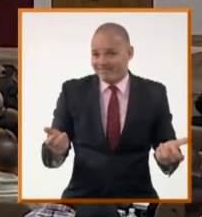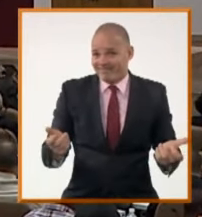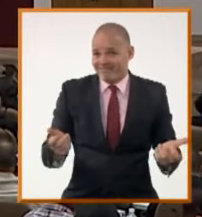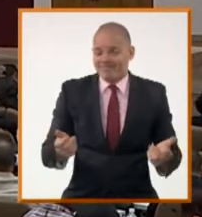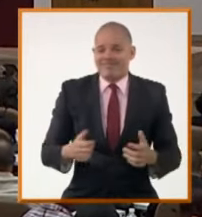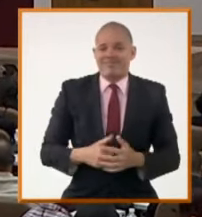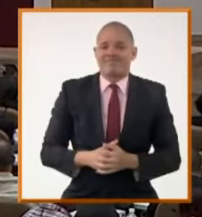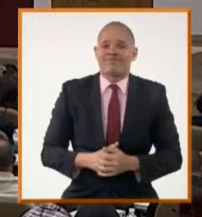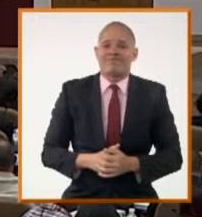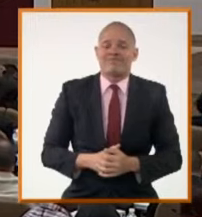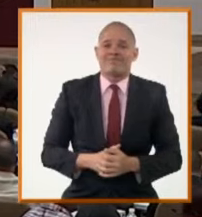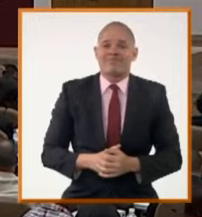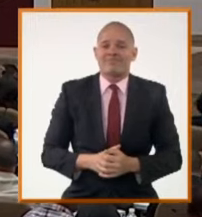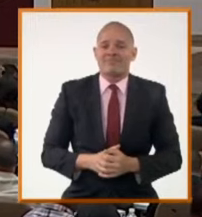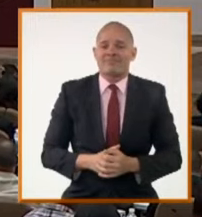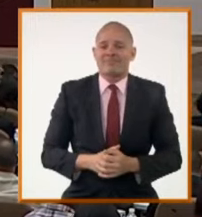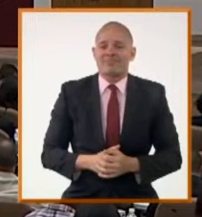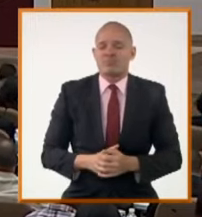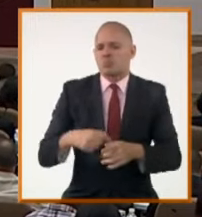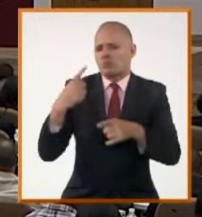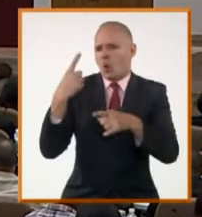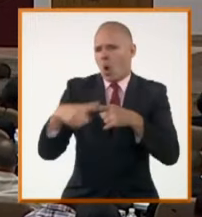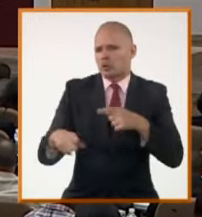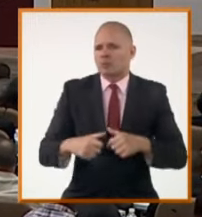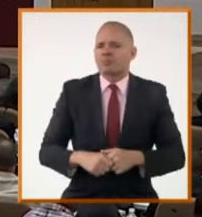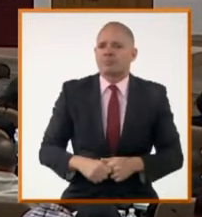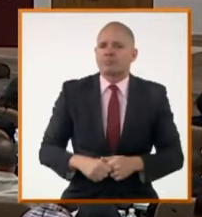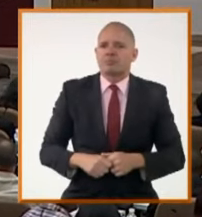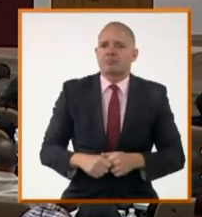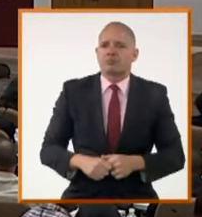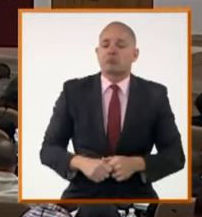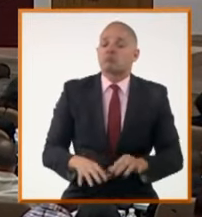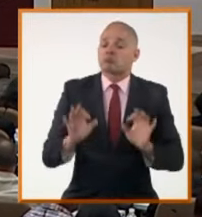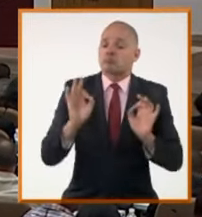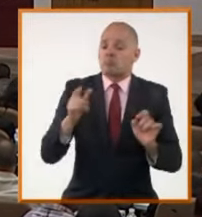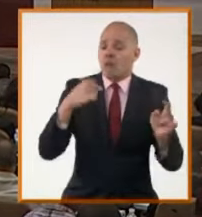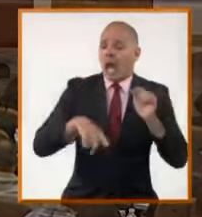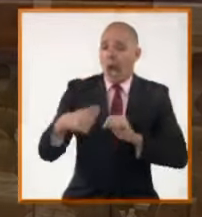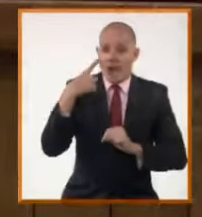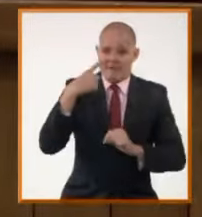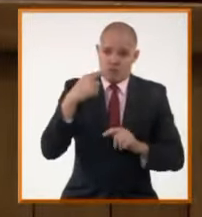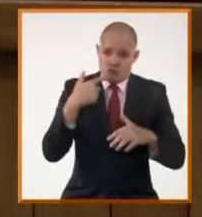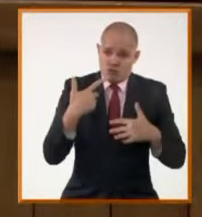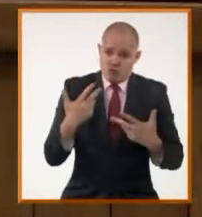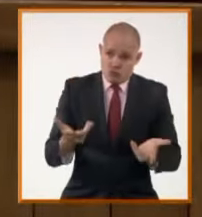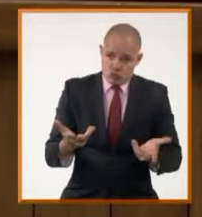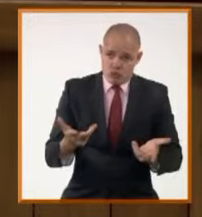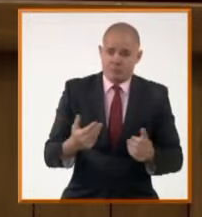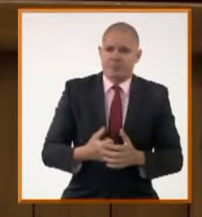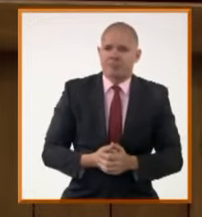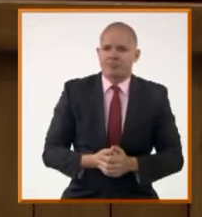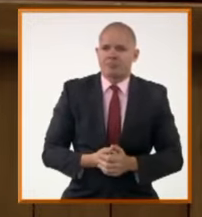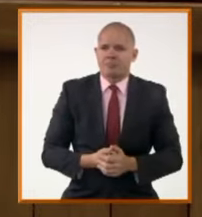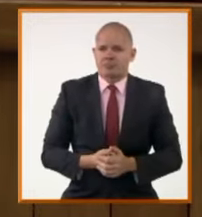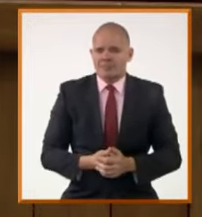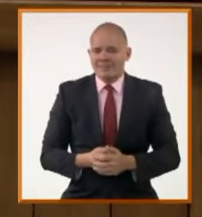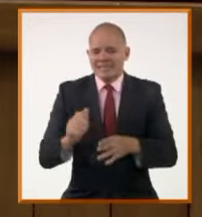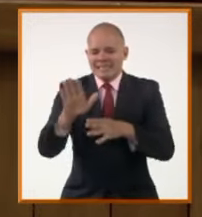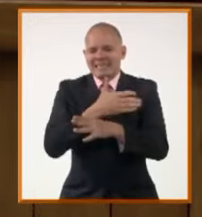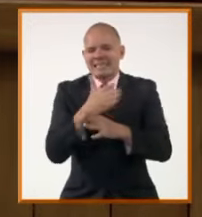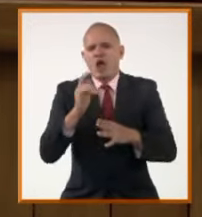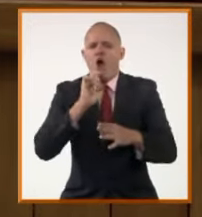la definición de los objetivos e indicadores concretos, la toma de decisiones oportunas con el